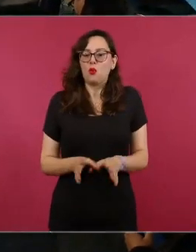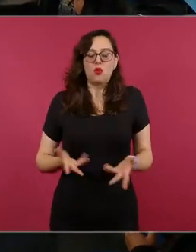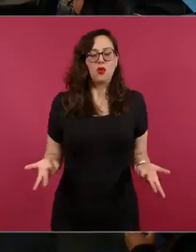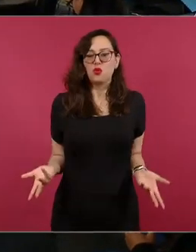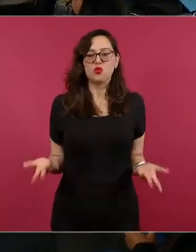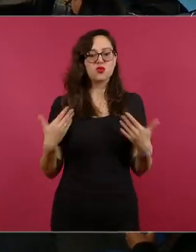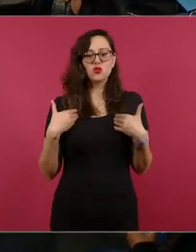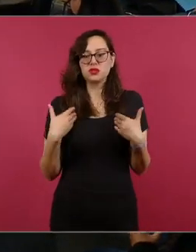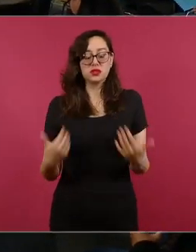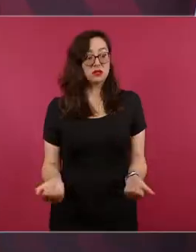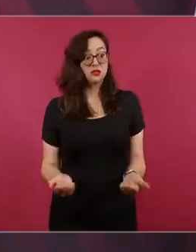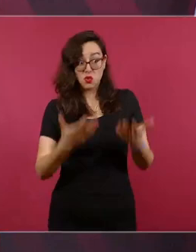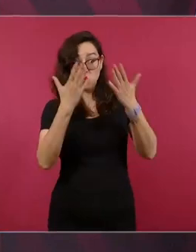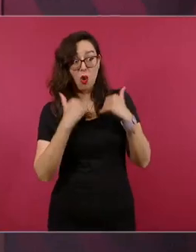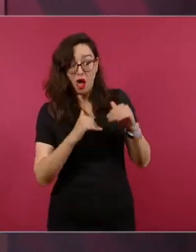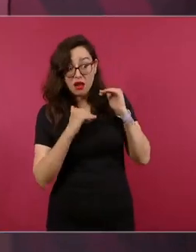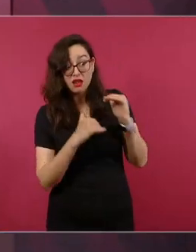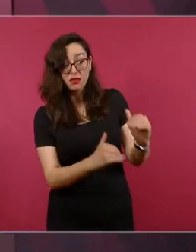¿Hay límites?